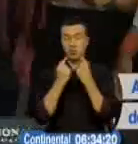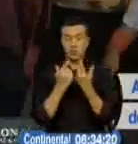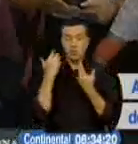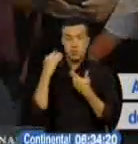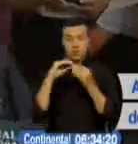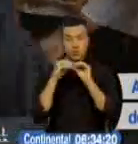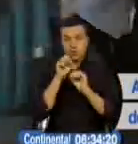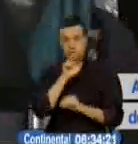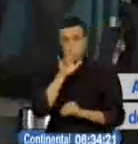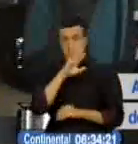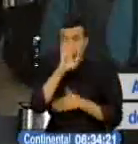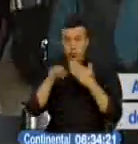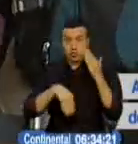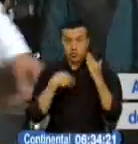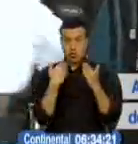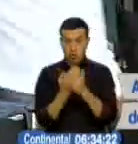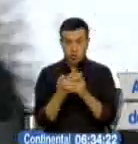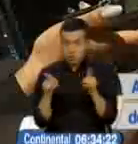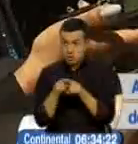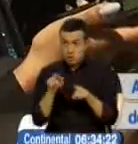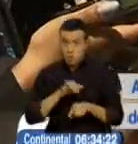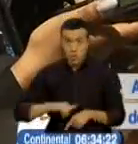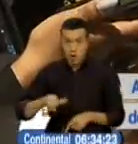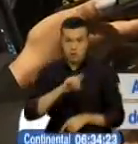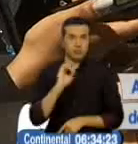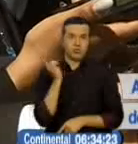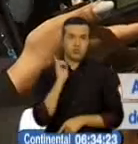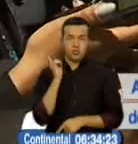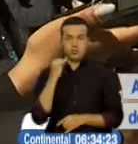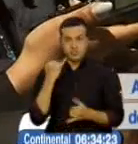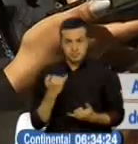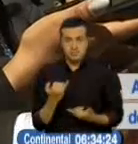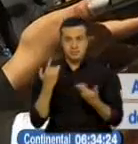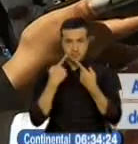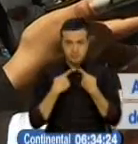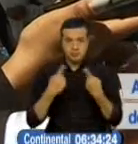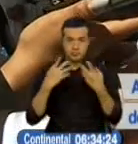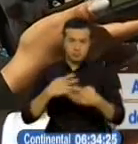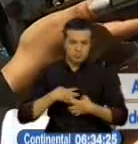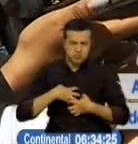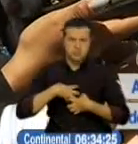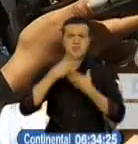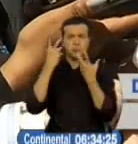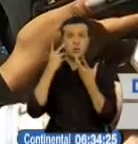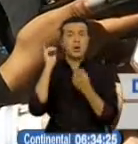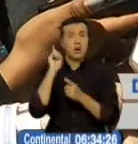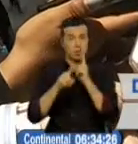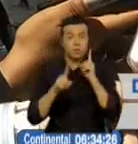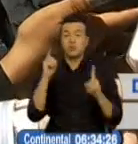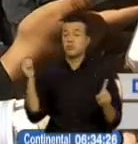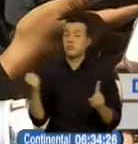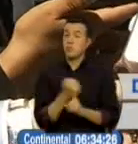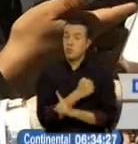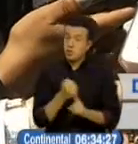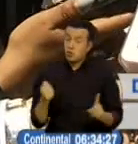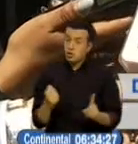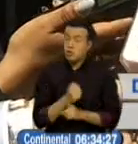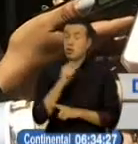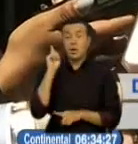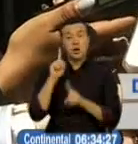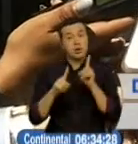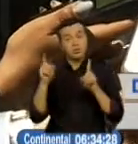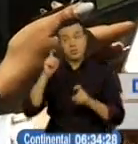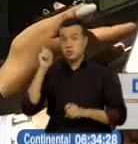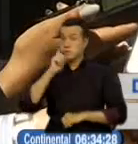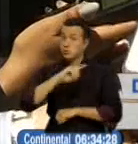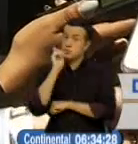que no todos deben estar en un mismo saco. Porque aquí, a nombre de protesta social, hubieron acciones violentas, acciones que tienen que